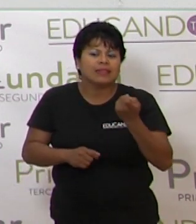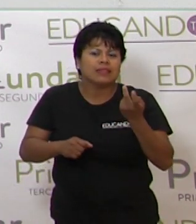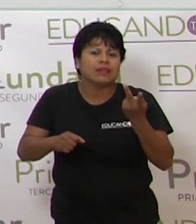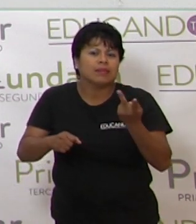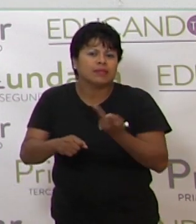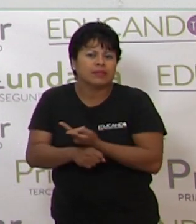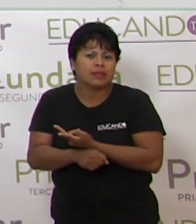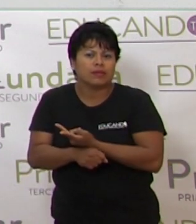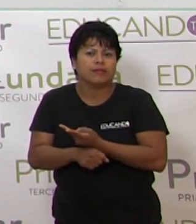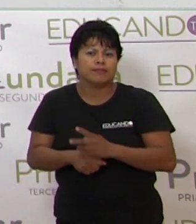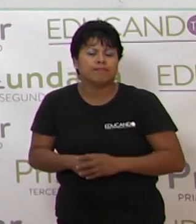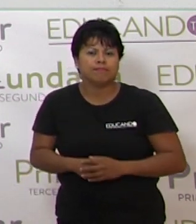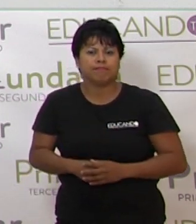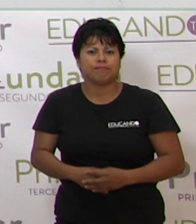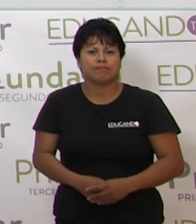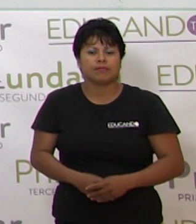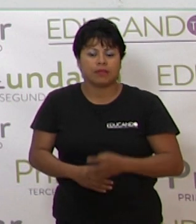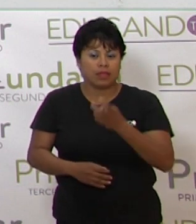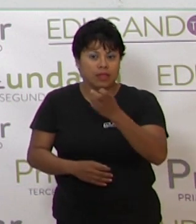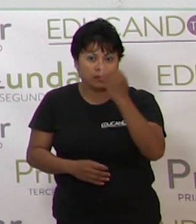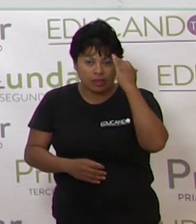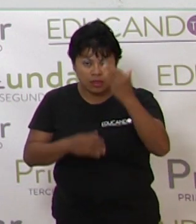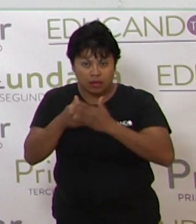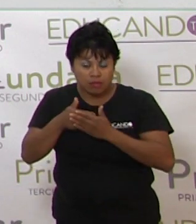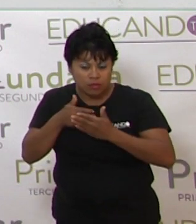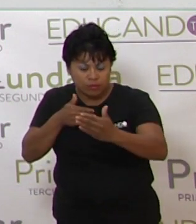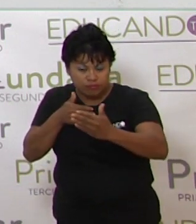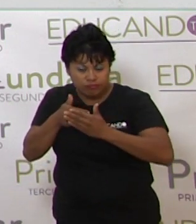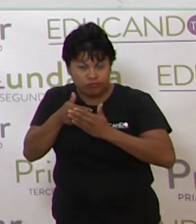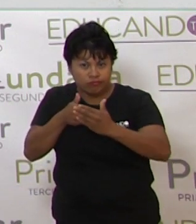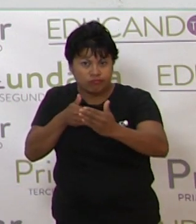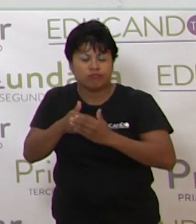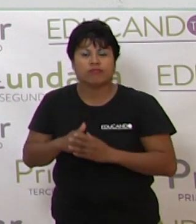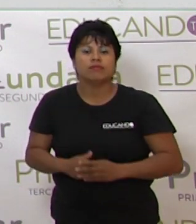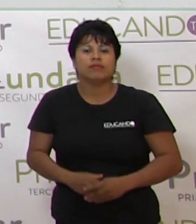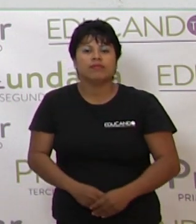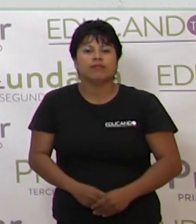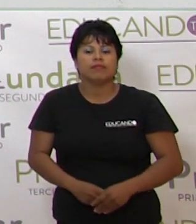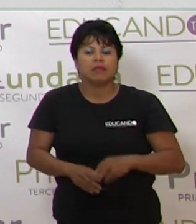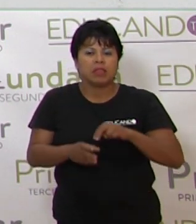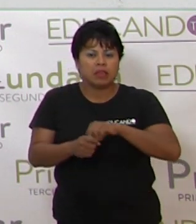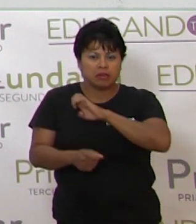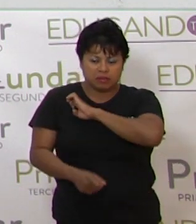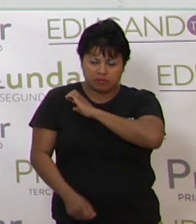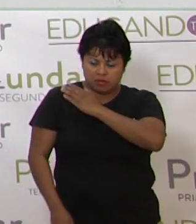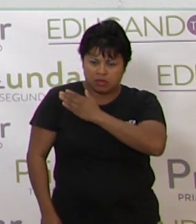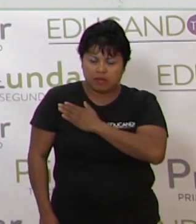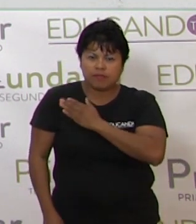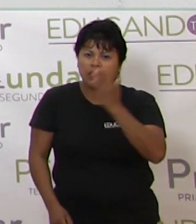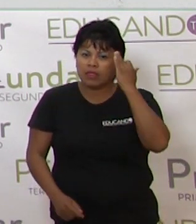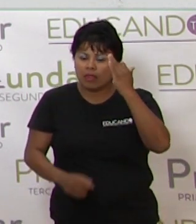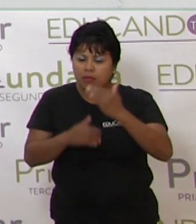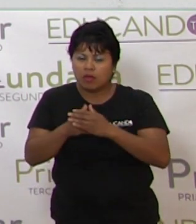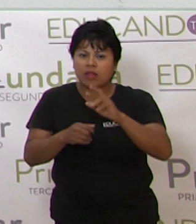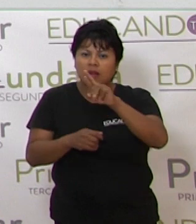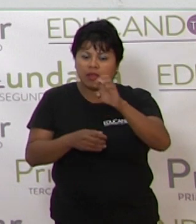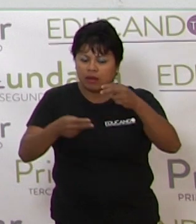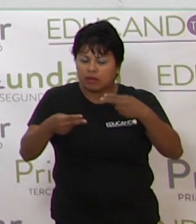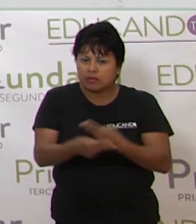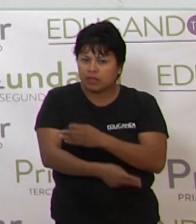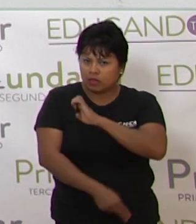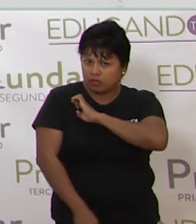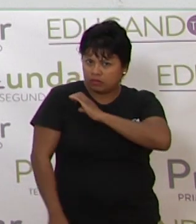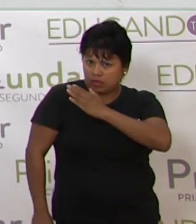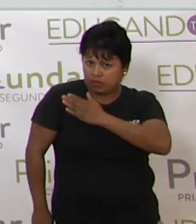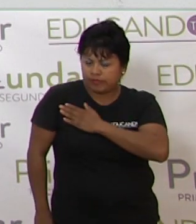estaba pasando en esa época en España, en la época del Renacimiento